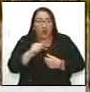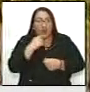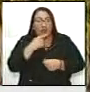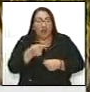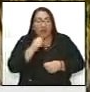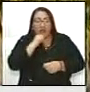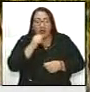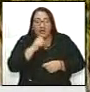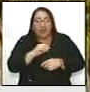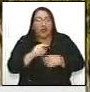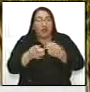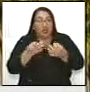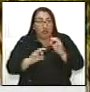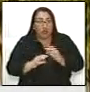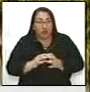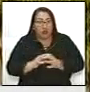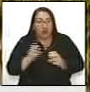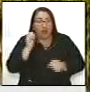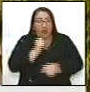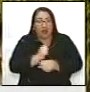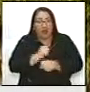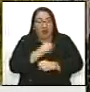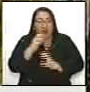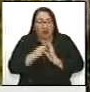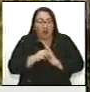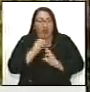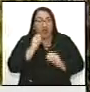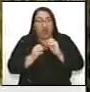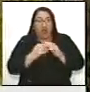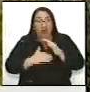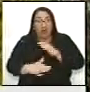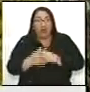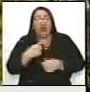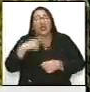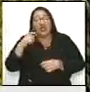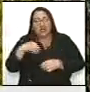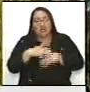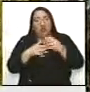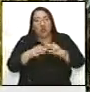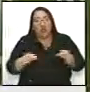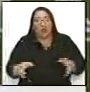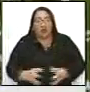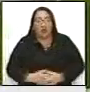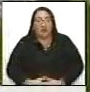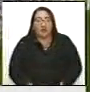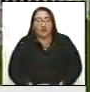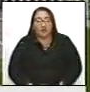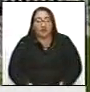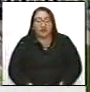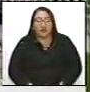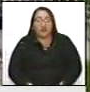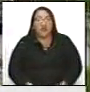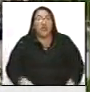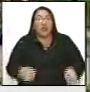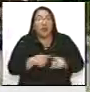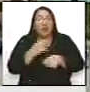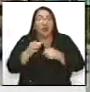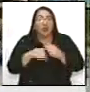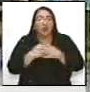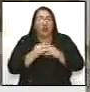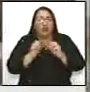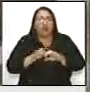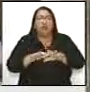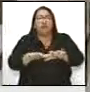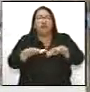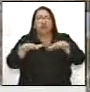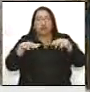de la falta de presupuesto para ejecutar los proyectos de saneamiento que demanda la población. Cabe destacar la masiva